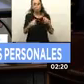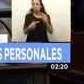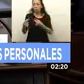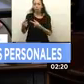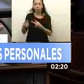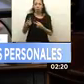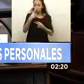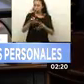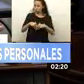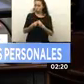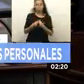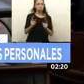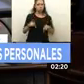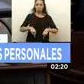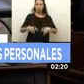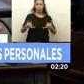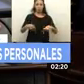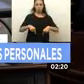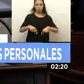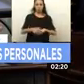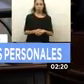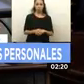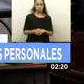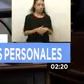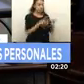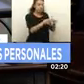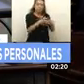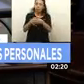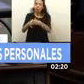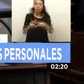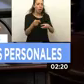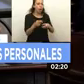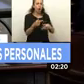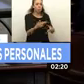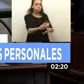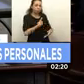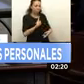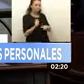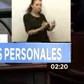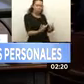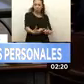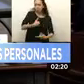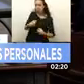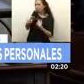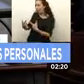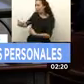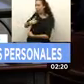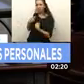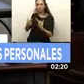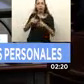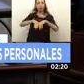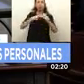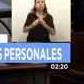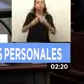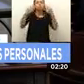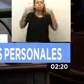hoy sumar las demandas de los sectores y darle cumplimiento a cada de ellos no Da final virtuoso da lo que tenemos hoy Por eso digo